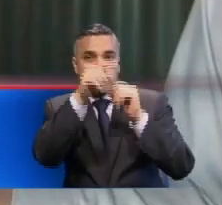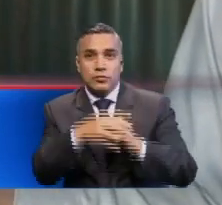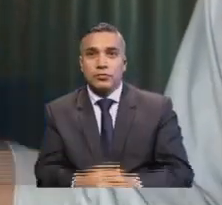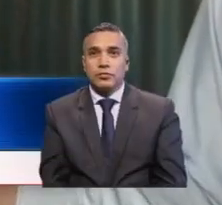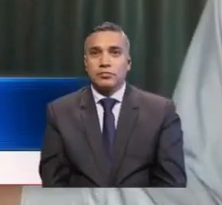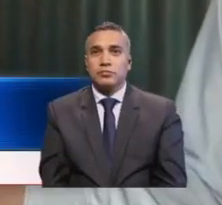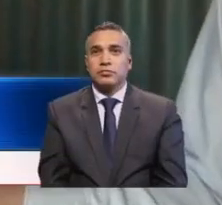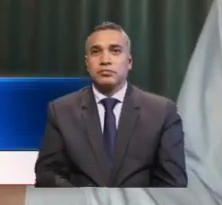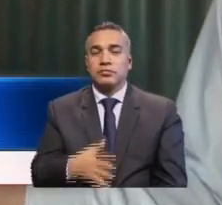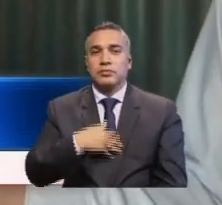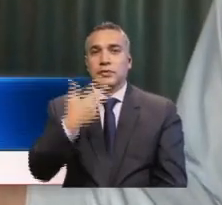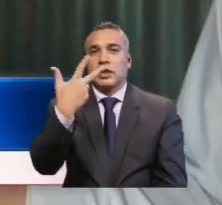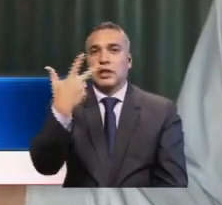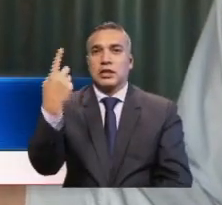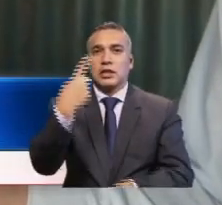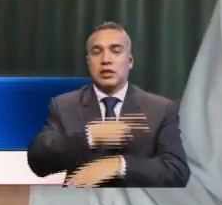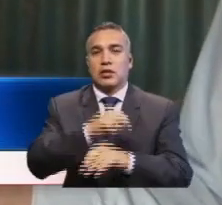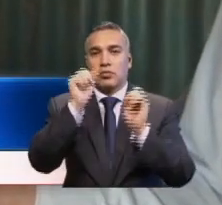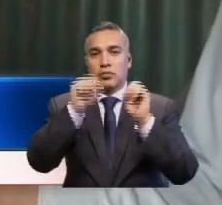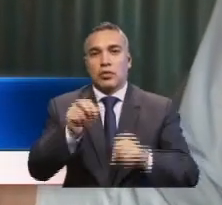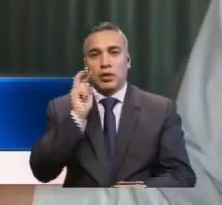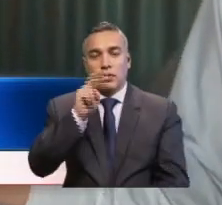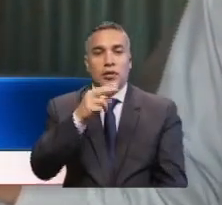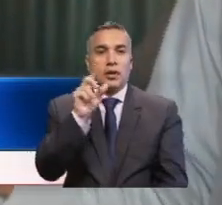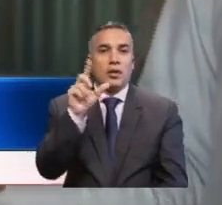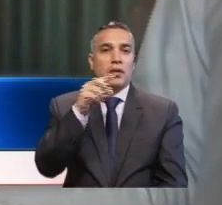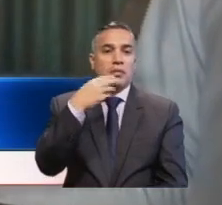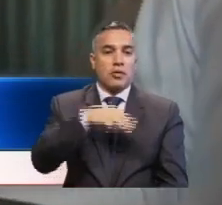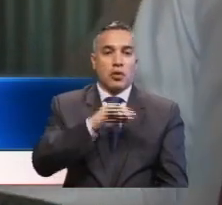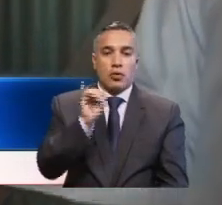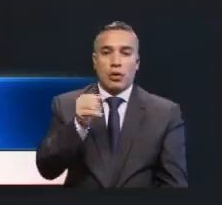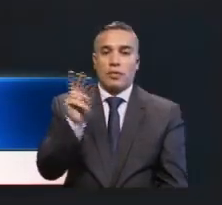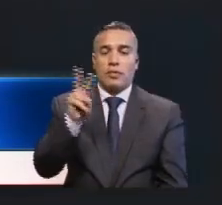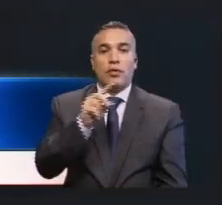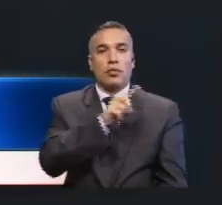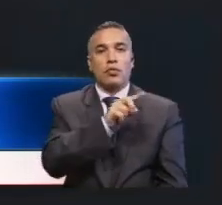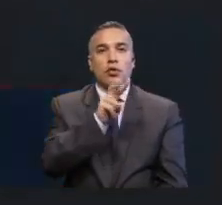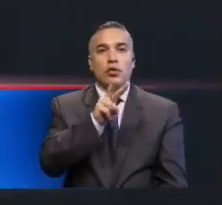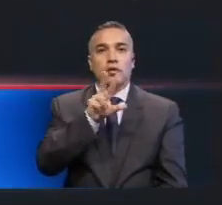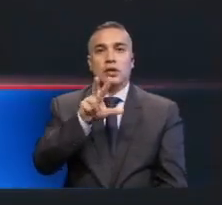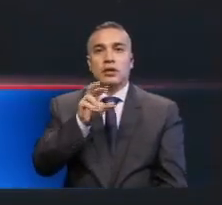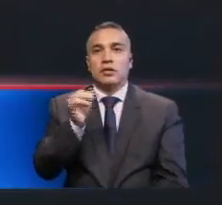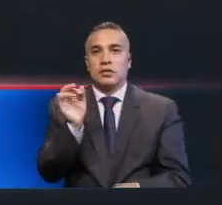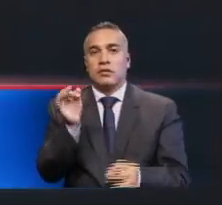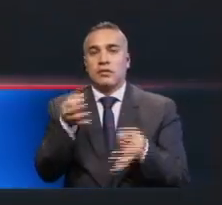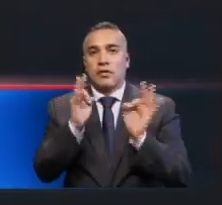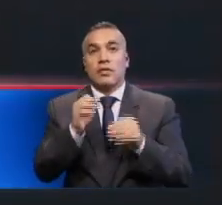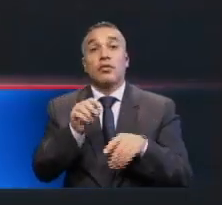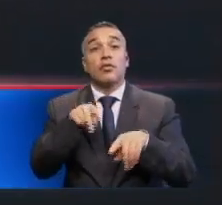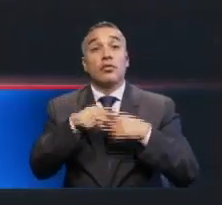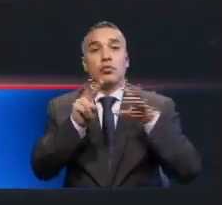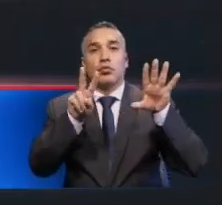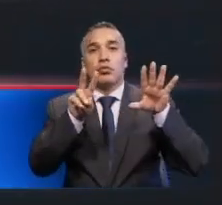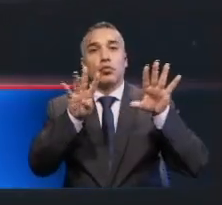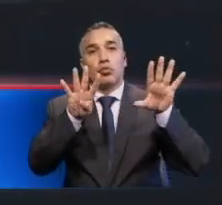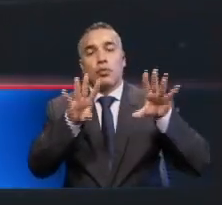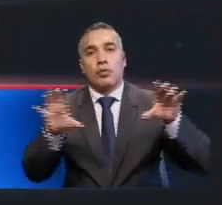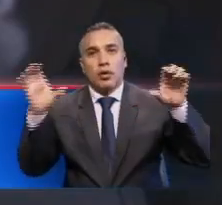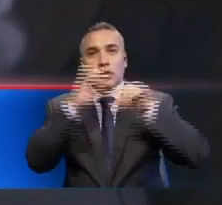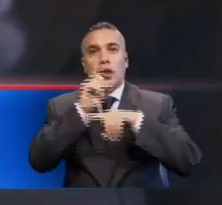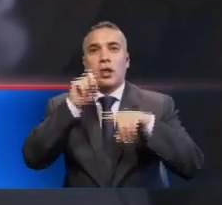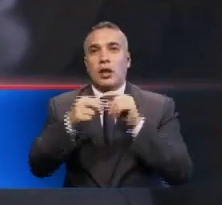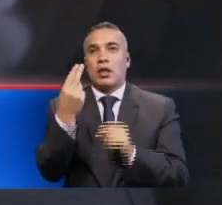esta observación. Es el día miércoles, jueves y viernes, 1, 2 y 3 de febrero, a partir de las 9 de la noche hasta las